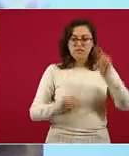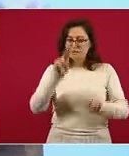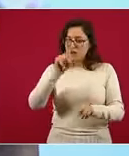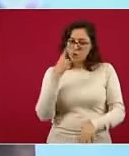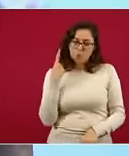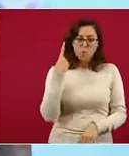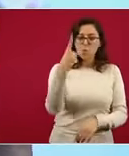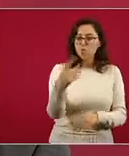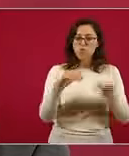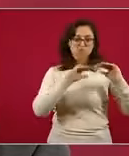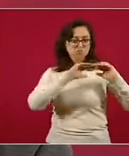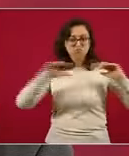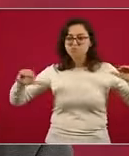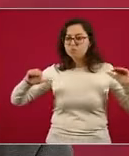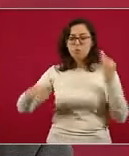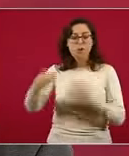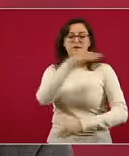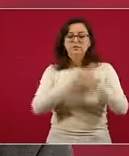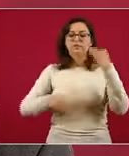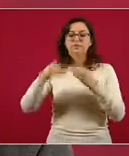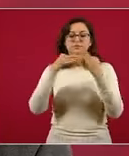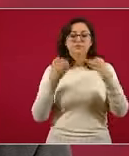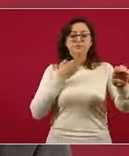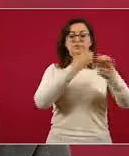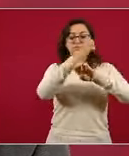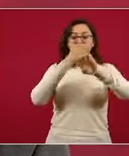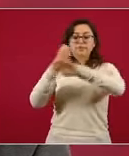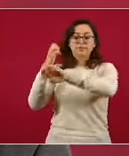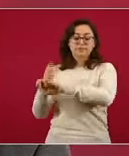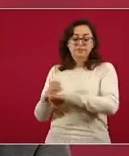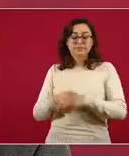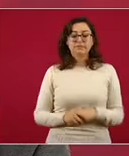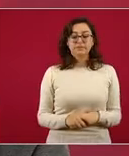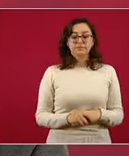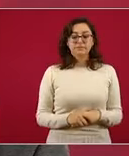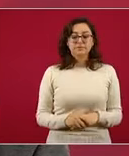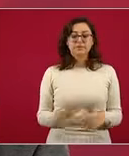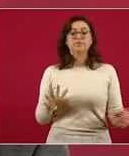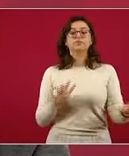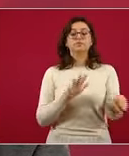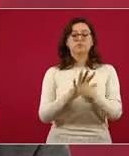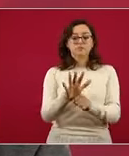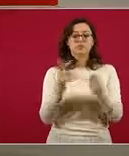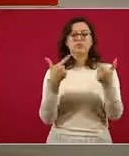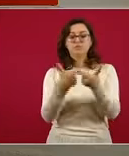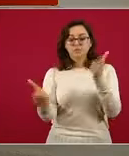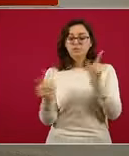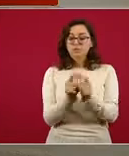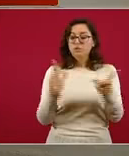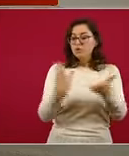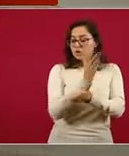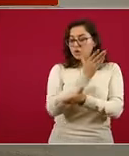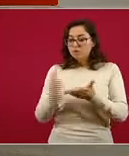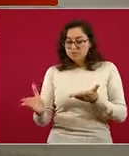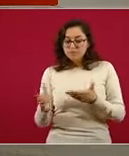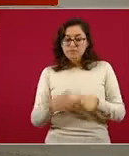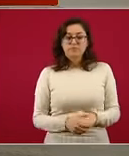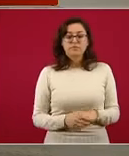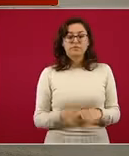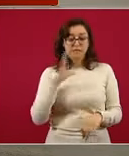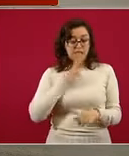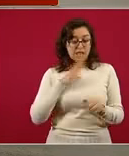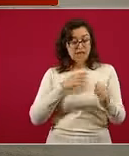nivel de prioridad, todas las entidades federativas. ¿Qué grupos de la población? ¿Cómo se organiza la priorización? Tenemos tres